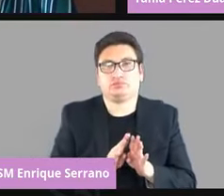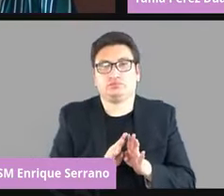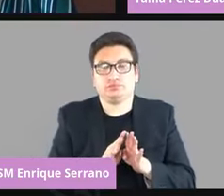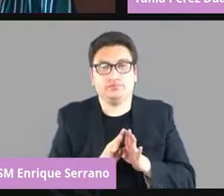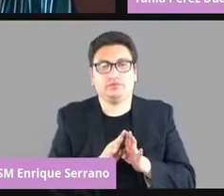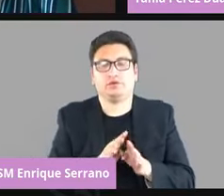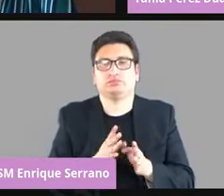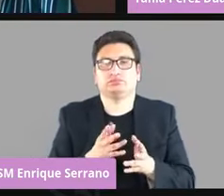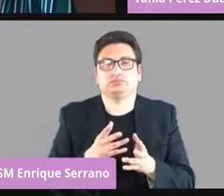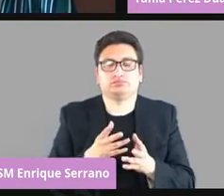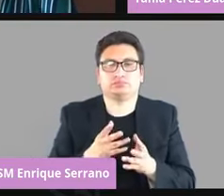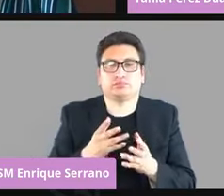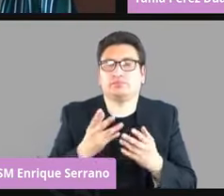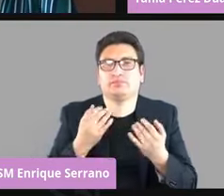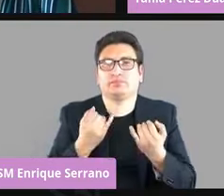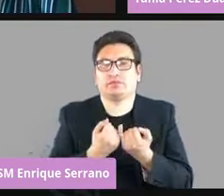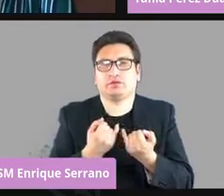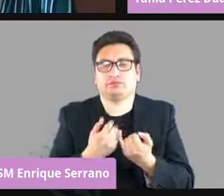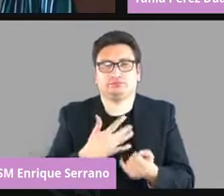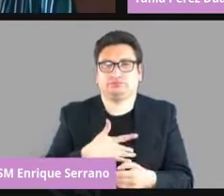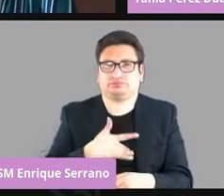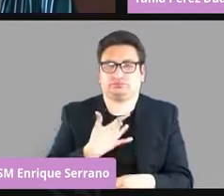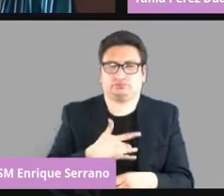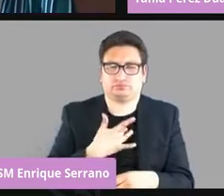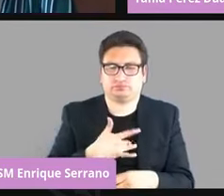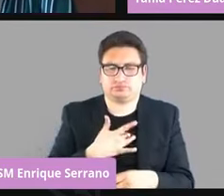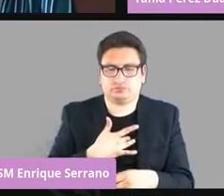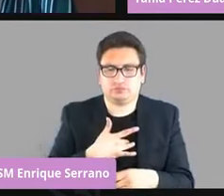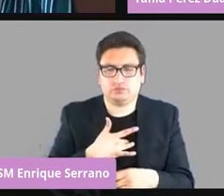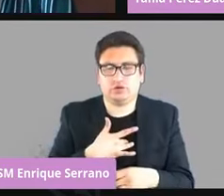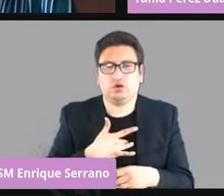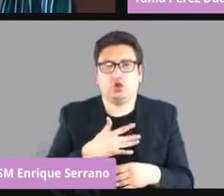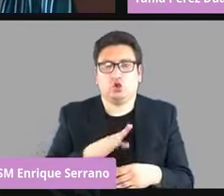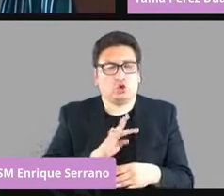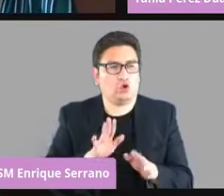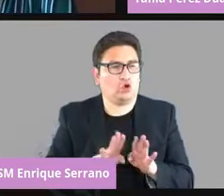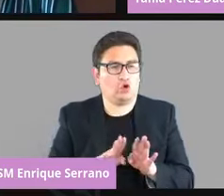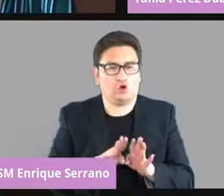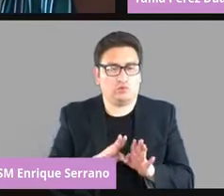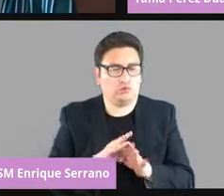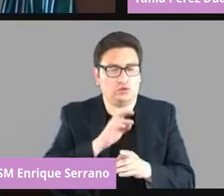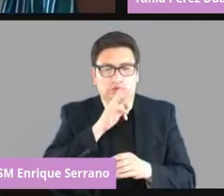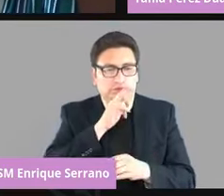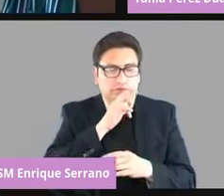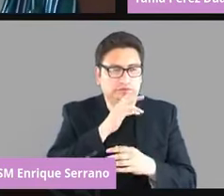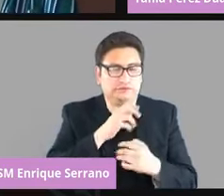más bien, sí, una baja capacidad de aceptar la incertidumbre.